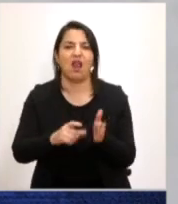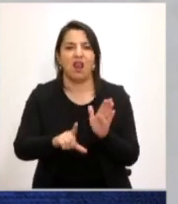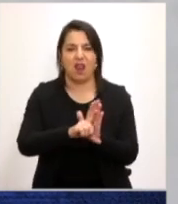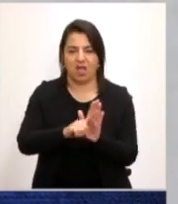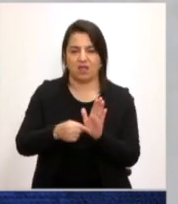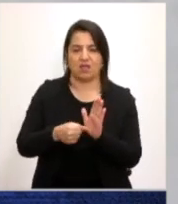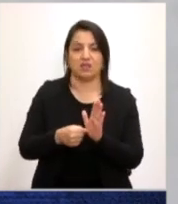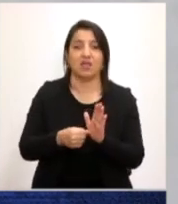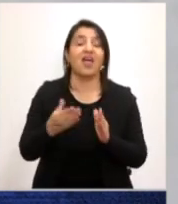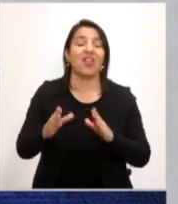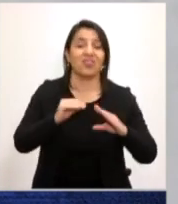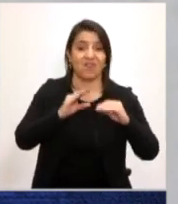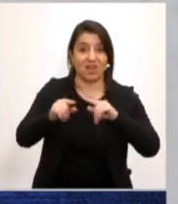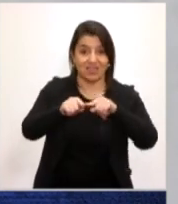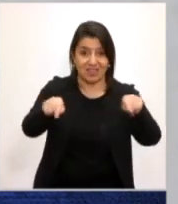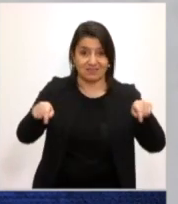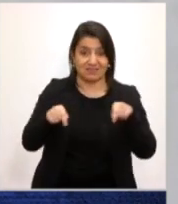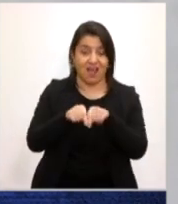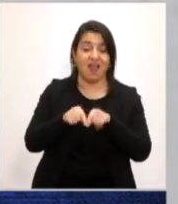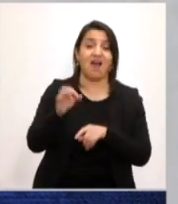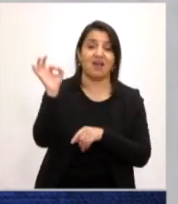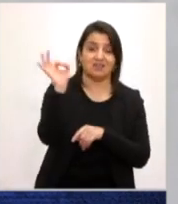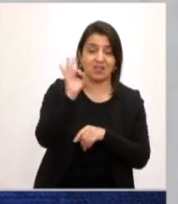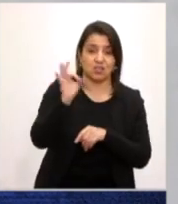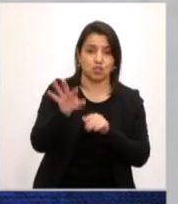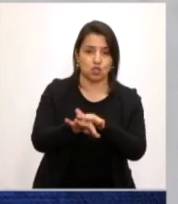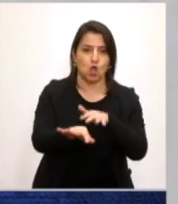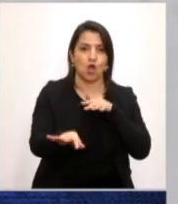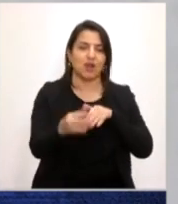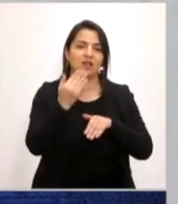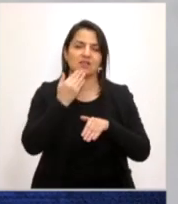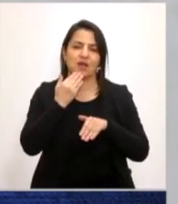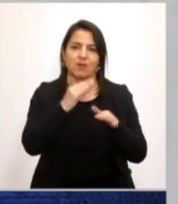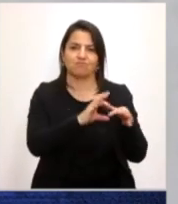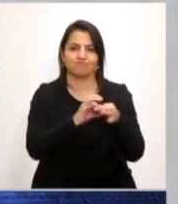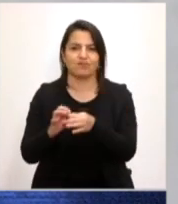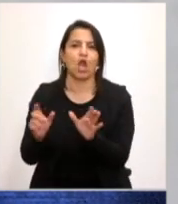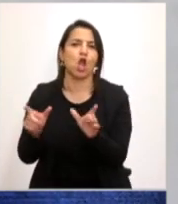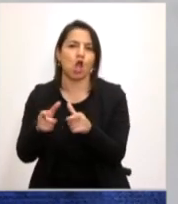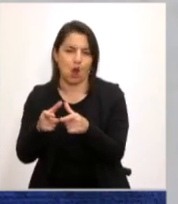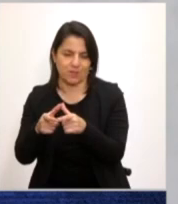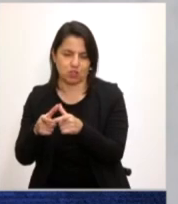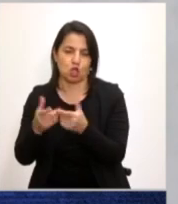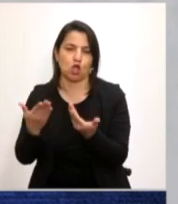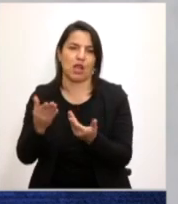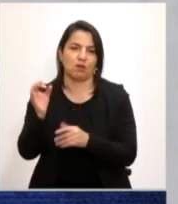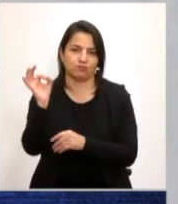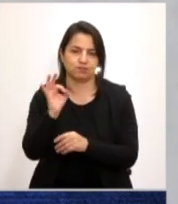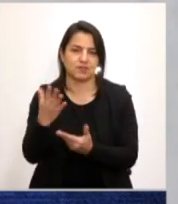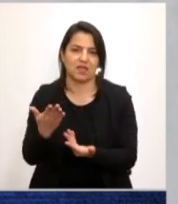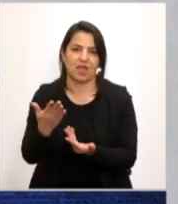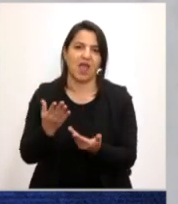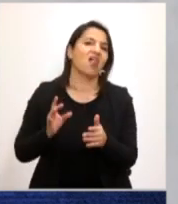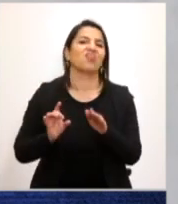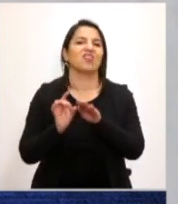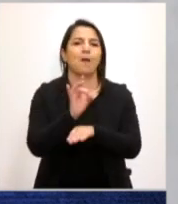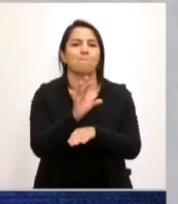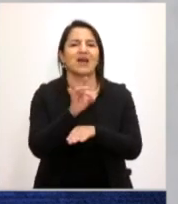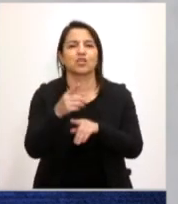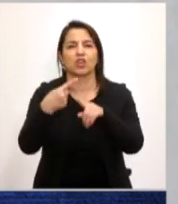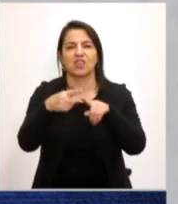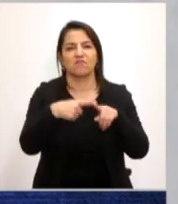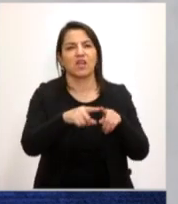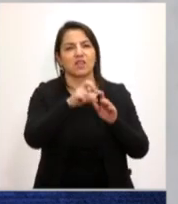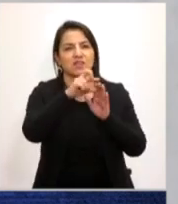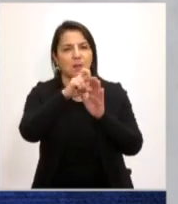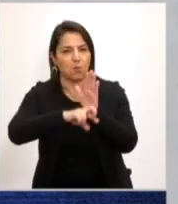sala de sesiones y también, en consecuencia, en nuestras comisiones. Hemos despachado distintos proyectos de ley. Prueba